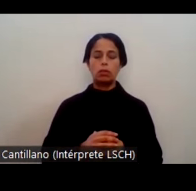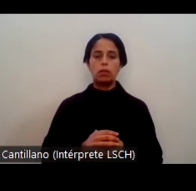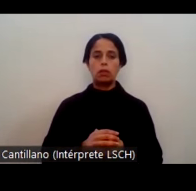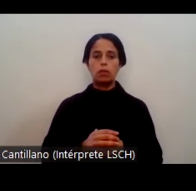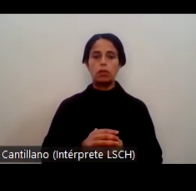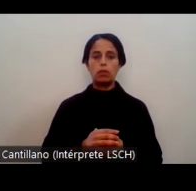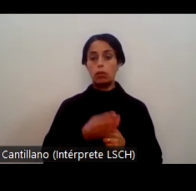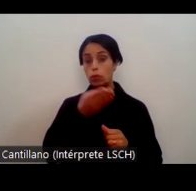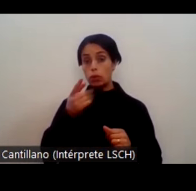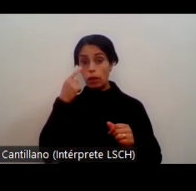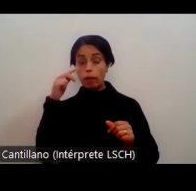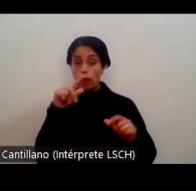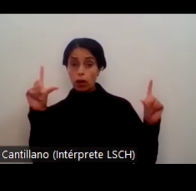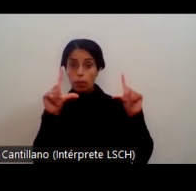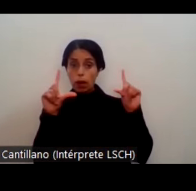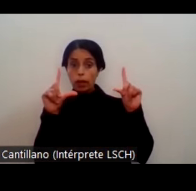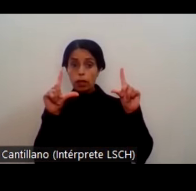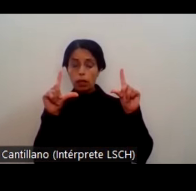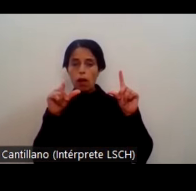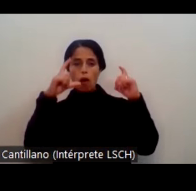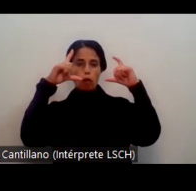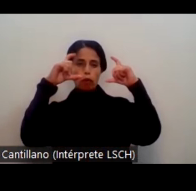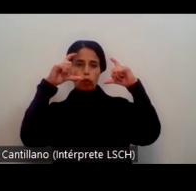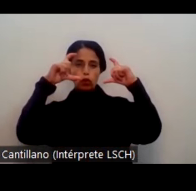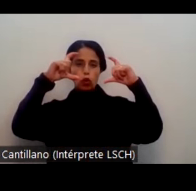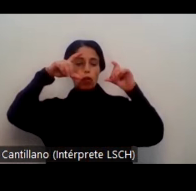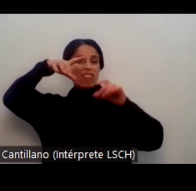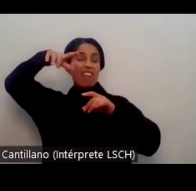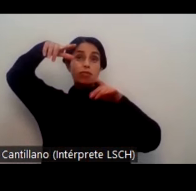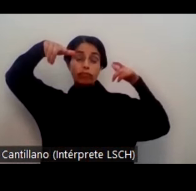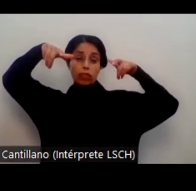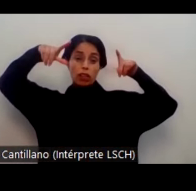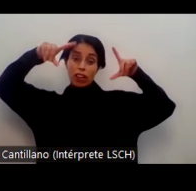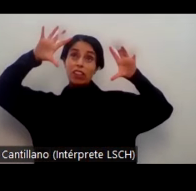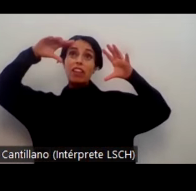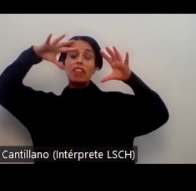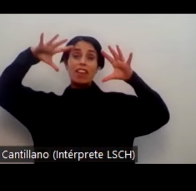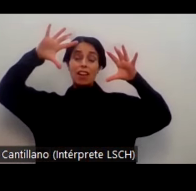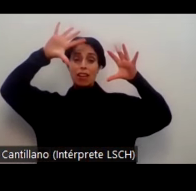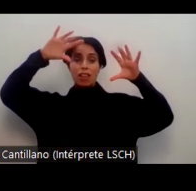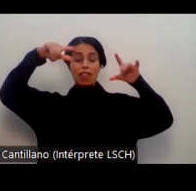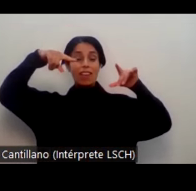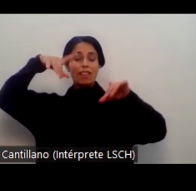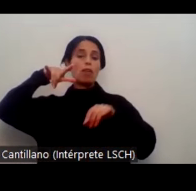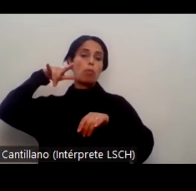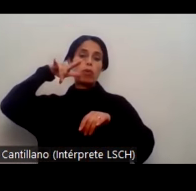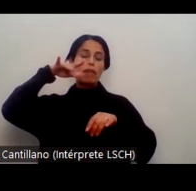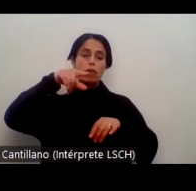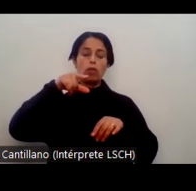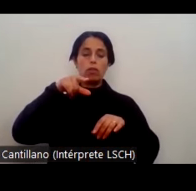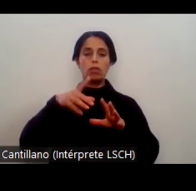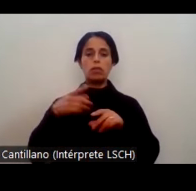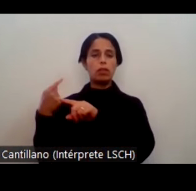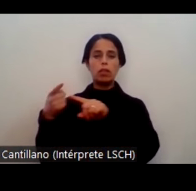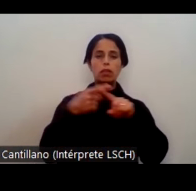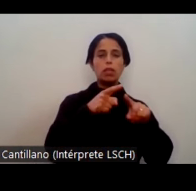Esto que ustedes ven acá es una fotografía aérea de las diferentes